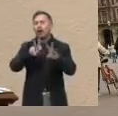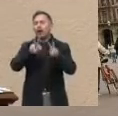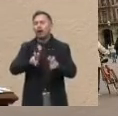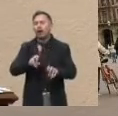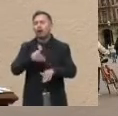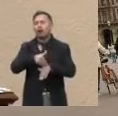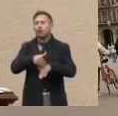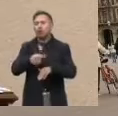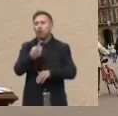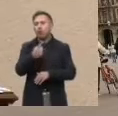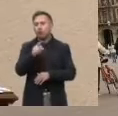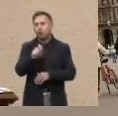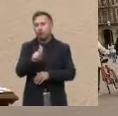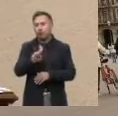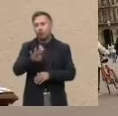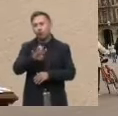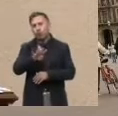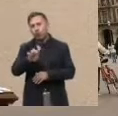apartado